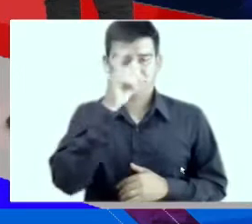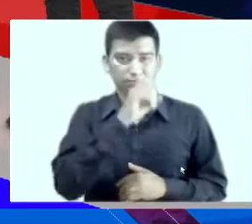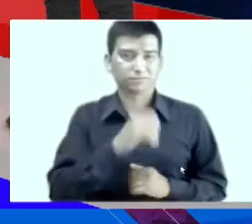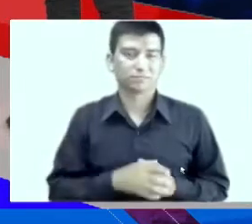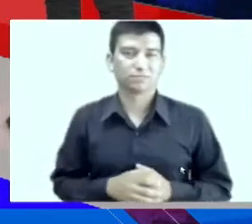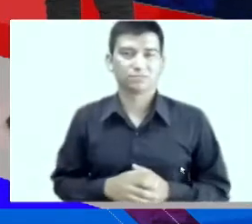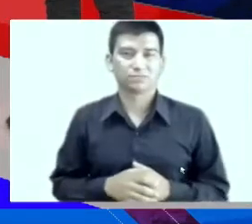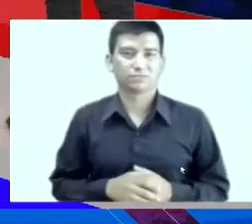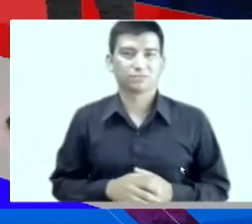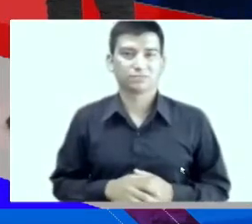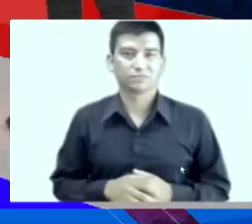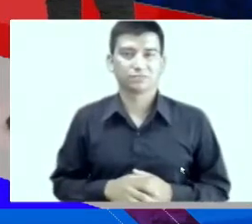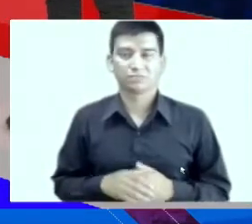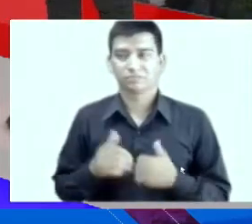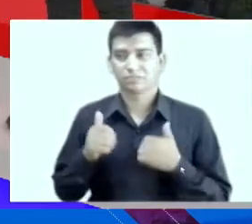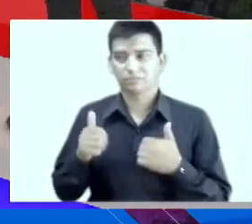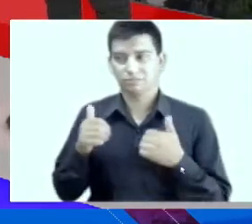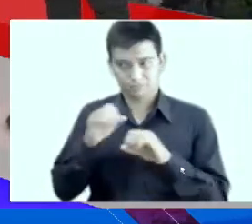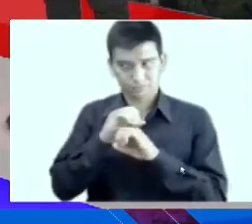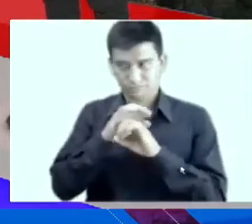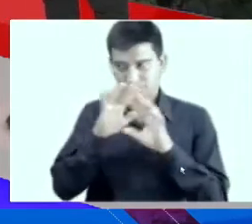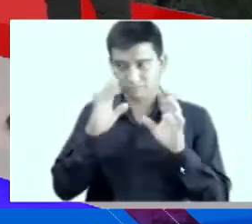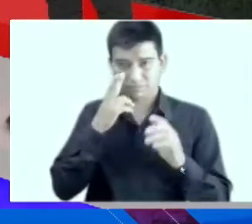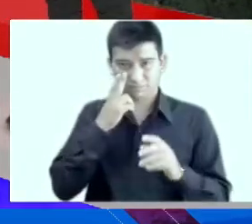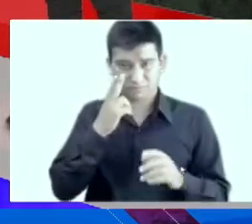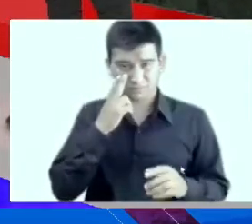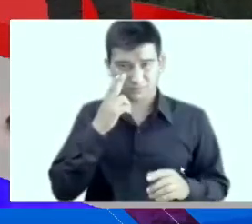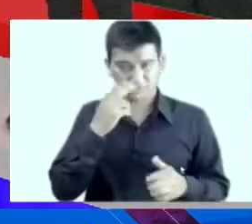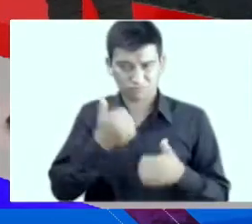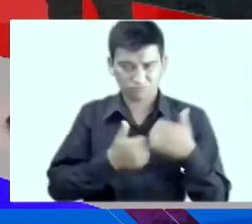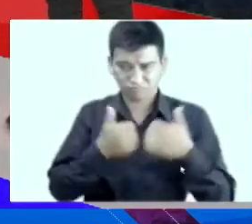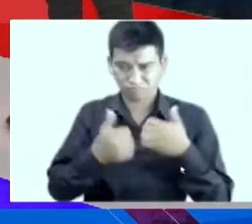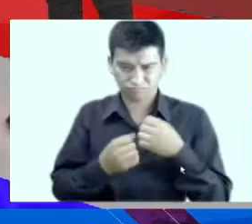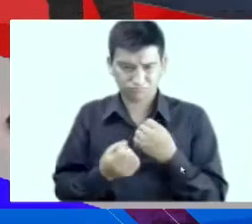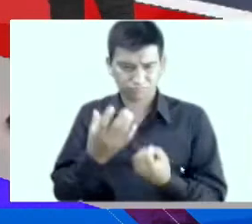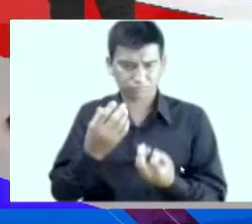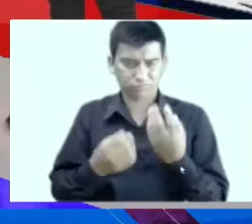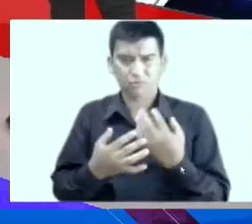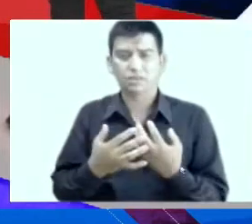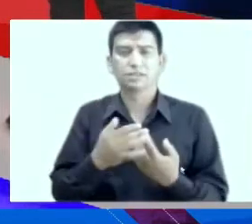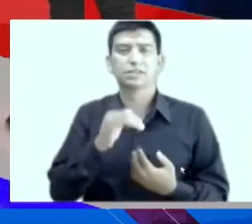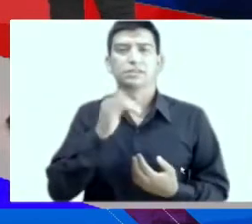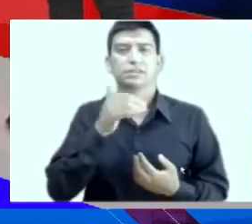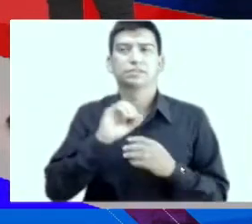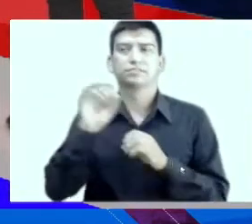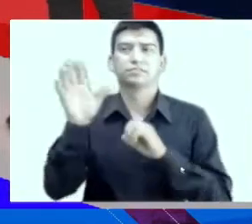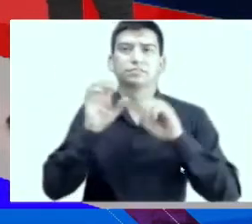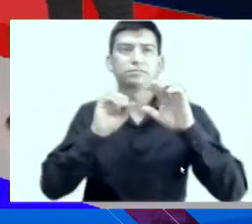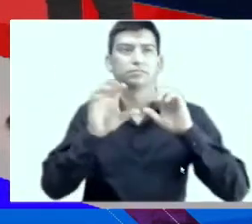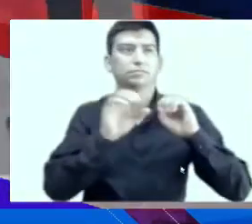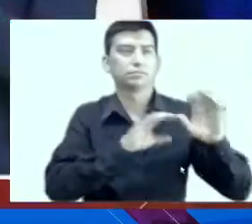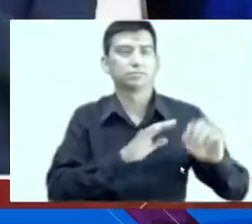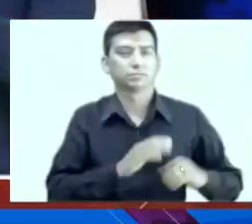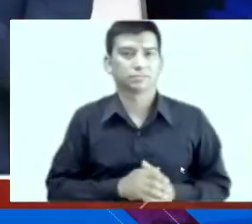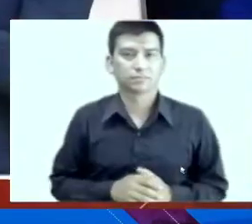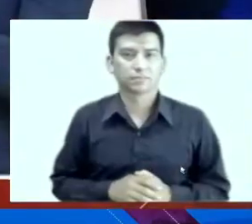Y bueno, entonces ya me dejaste claro que no es problema de producción, pero sí de distribución. Exacto. Y lo cierto y lo concreto es que